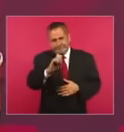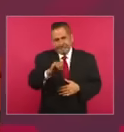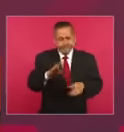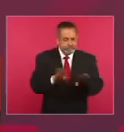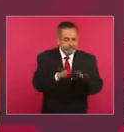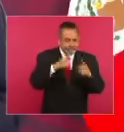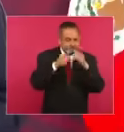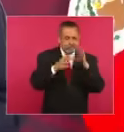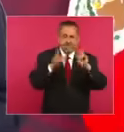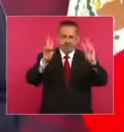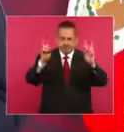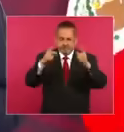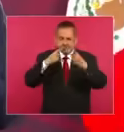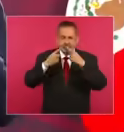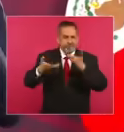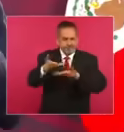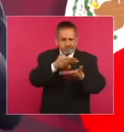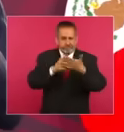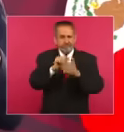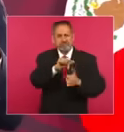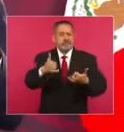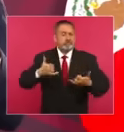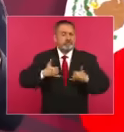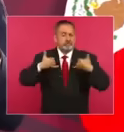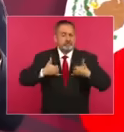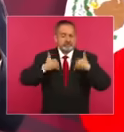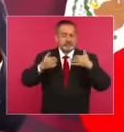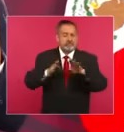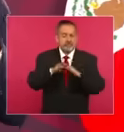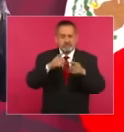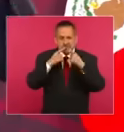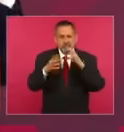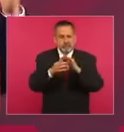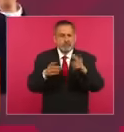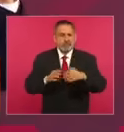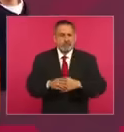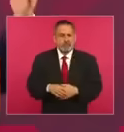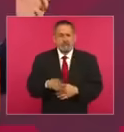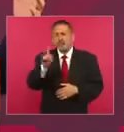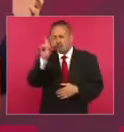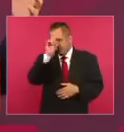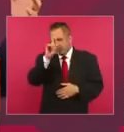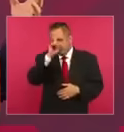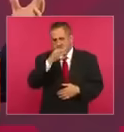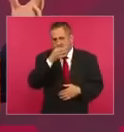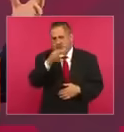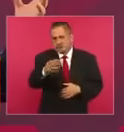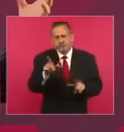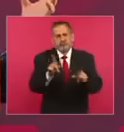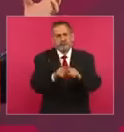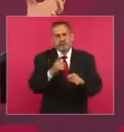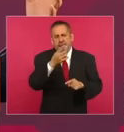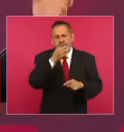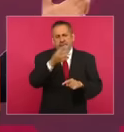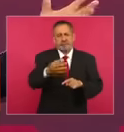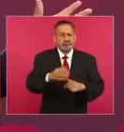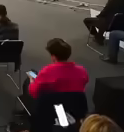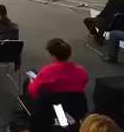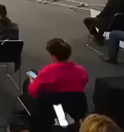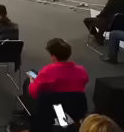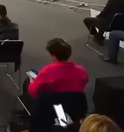En todas las encuestas que se realizaron, incluso en la casa encuestadora que él propuso y llevó a cabo la